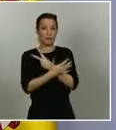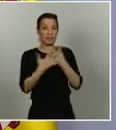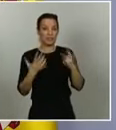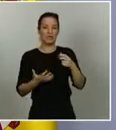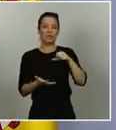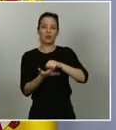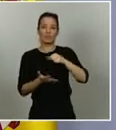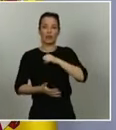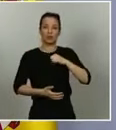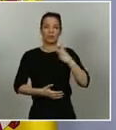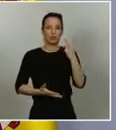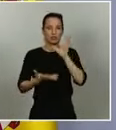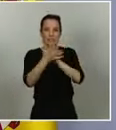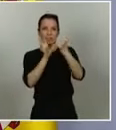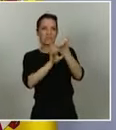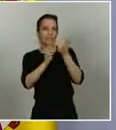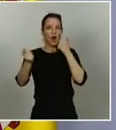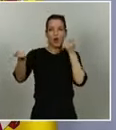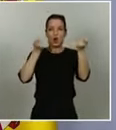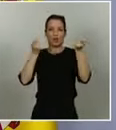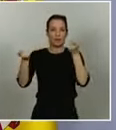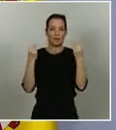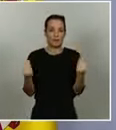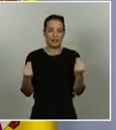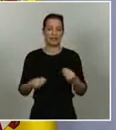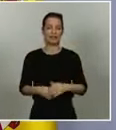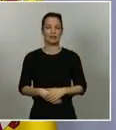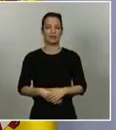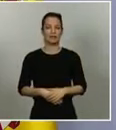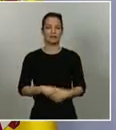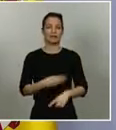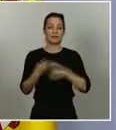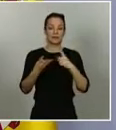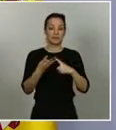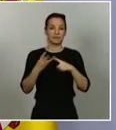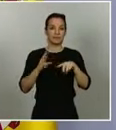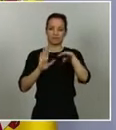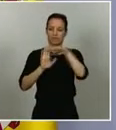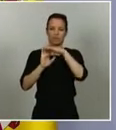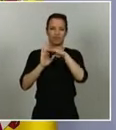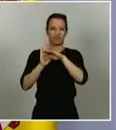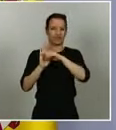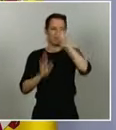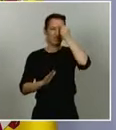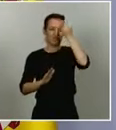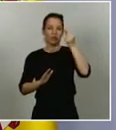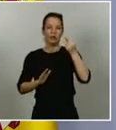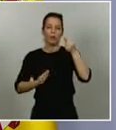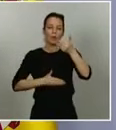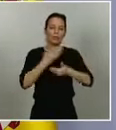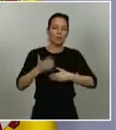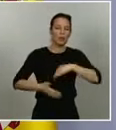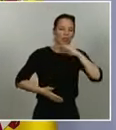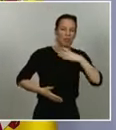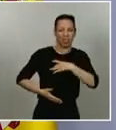autónomas. También protocolizar de forma muy rigurosa, simplificando al máximo los procedimientos, pero sin